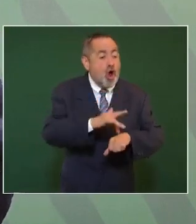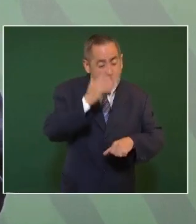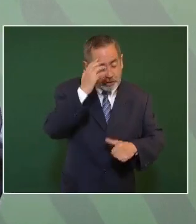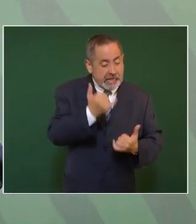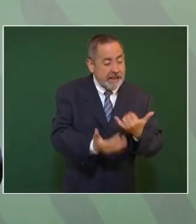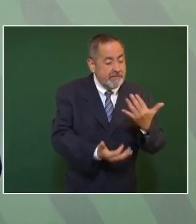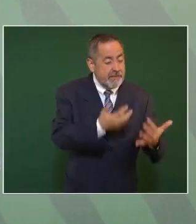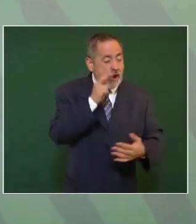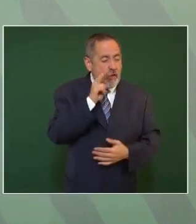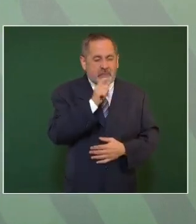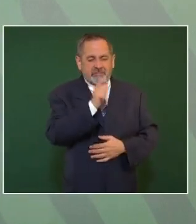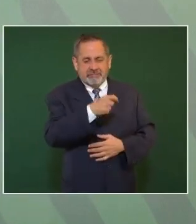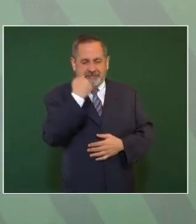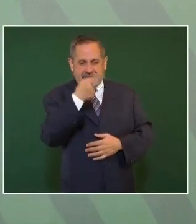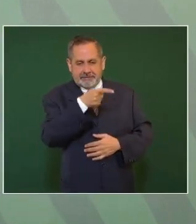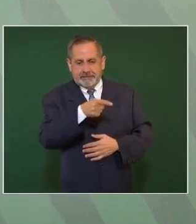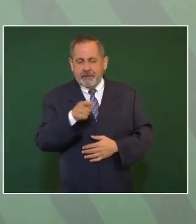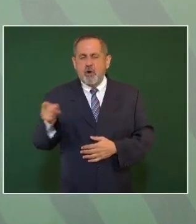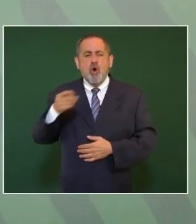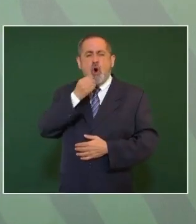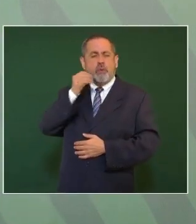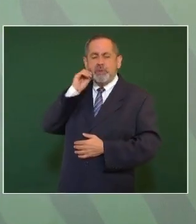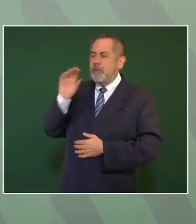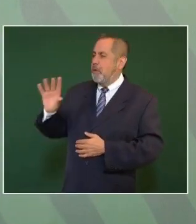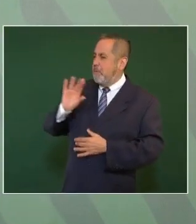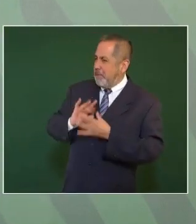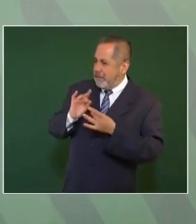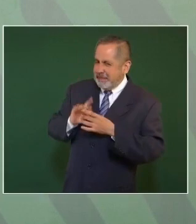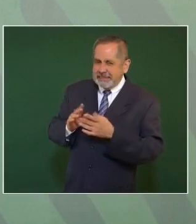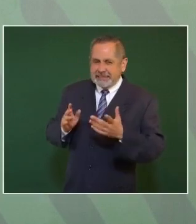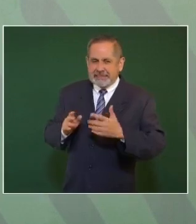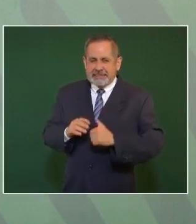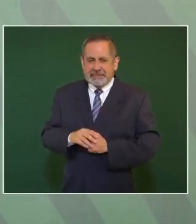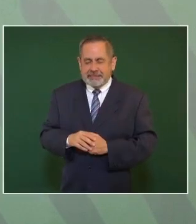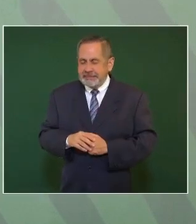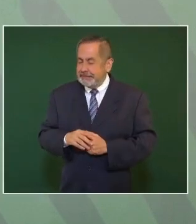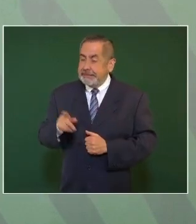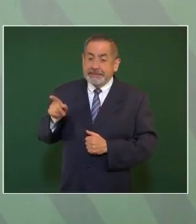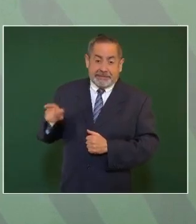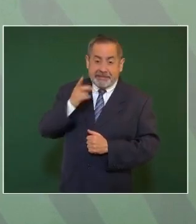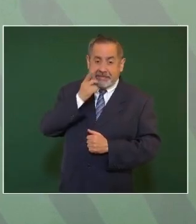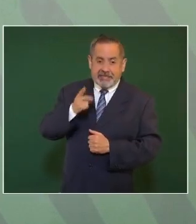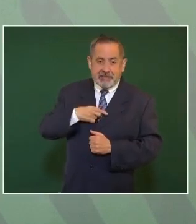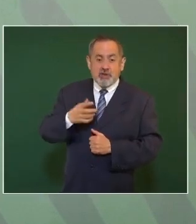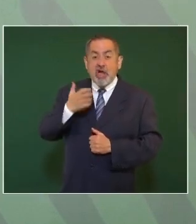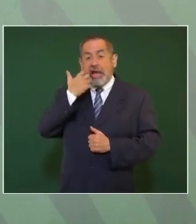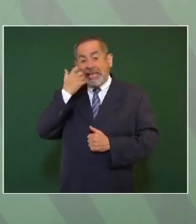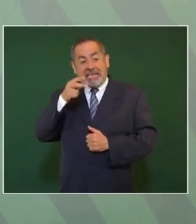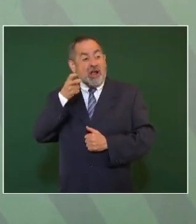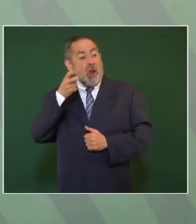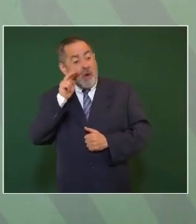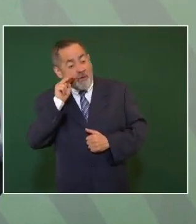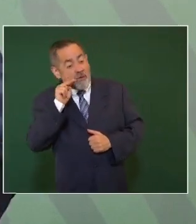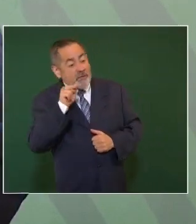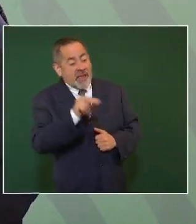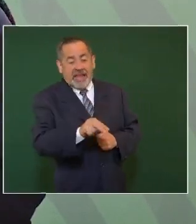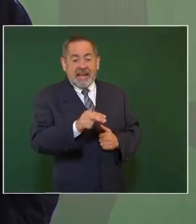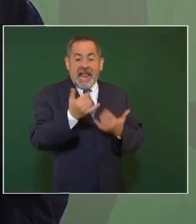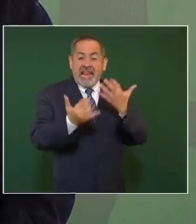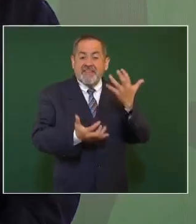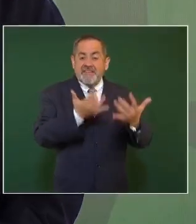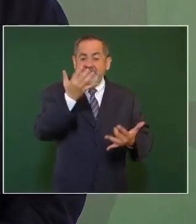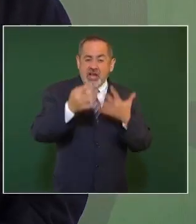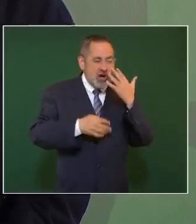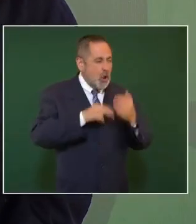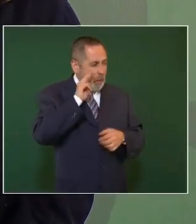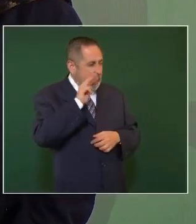comentaba un obispo amigo. Ay, Andrés Manuel, si nada más por eso me gustaría irme